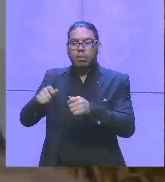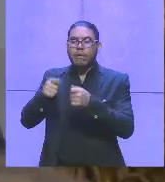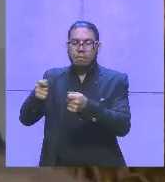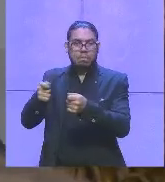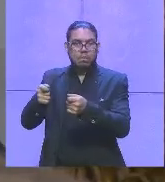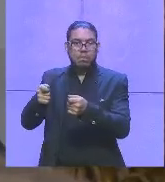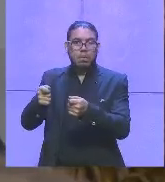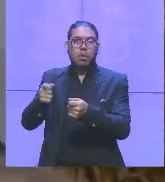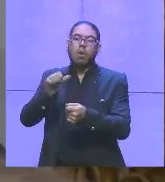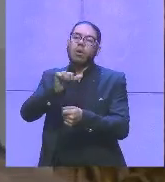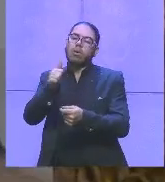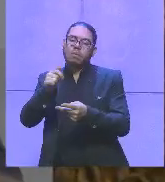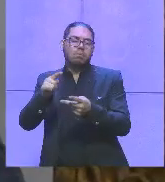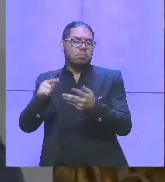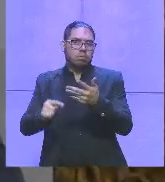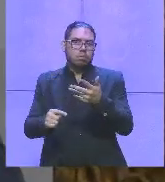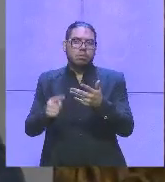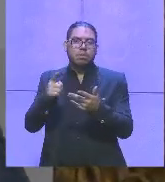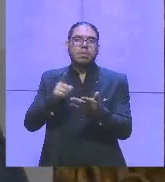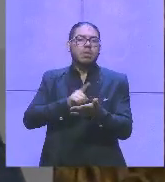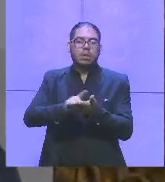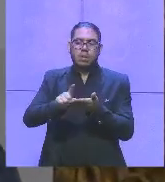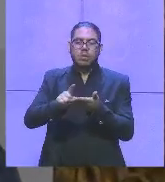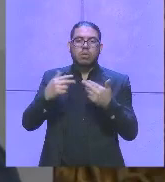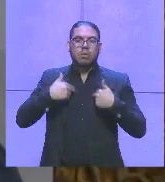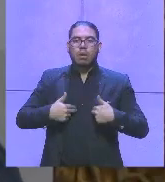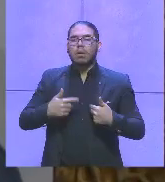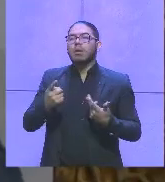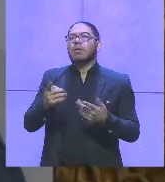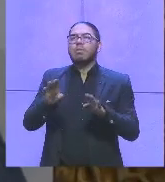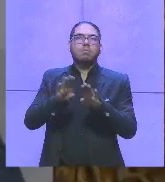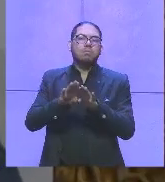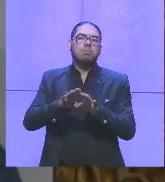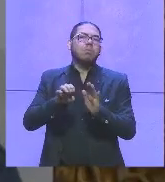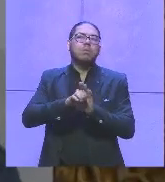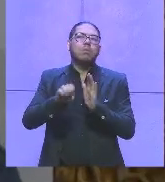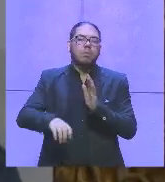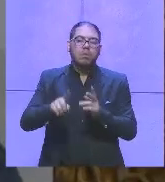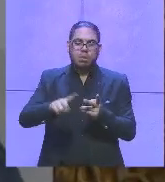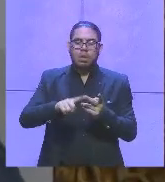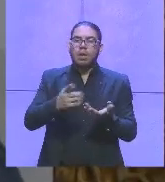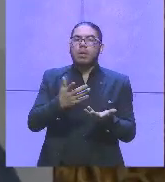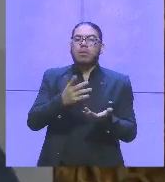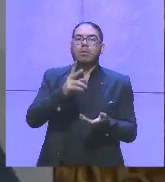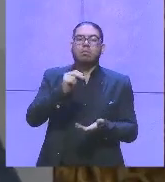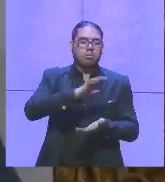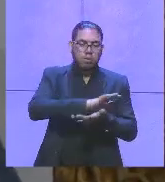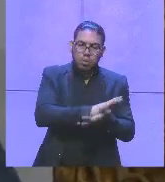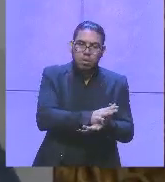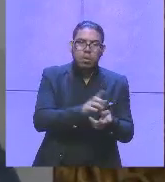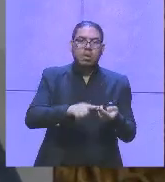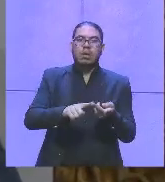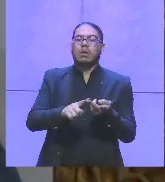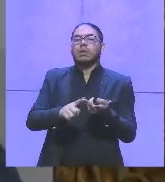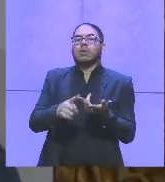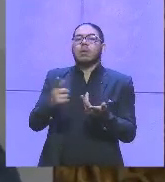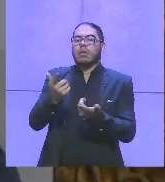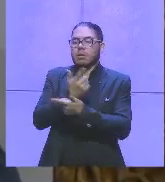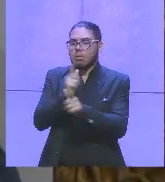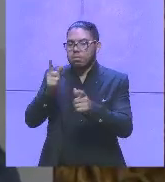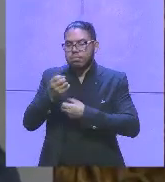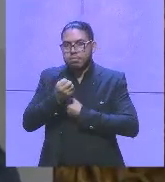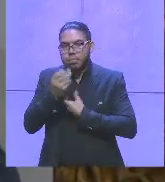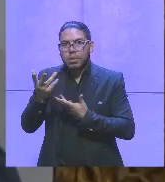otros derechos humanos conexos como la no discriminación, la libertad de expresión, el derecho de réplica.